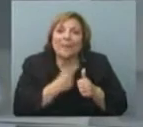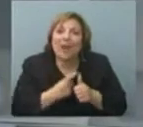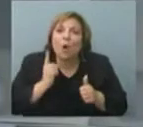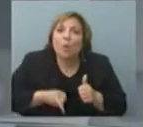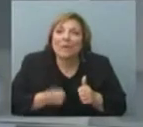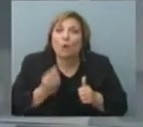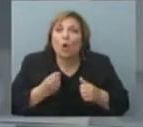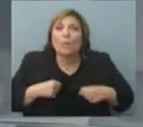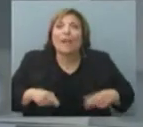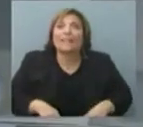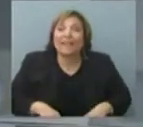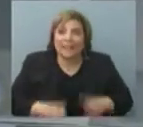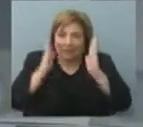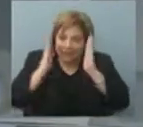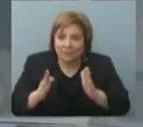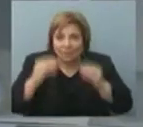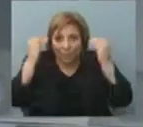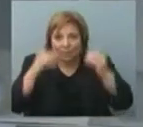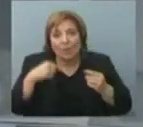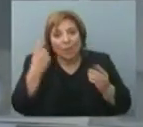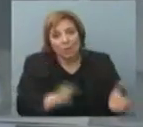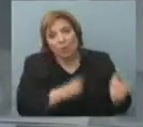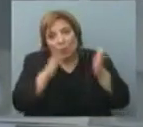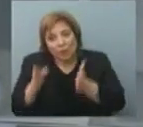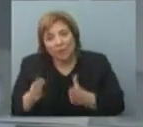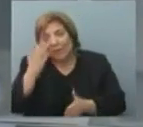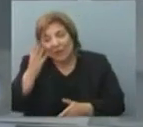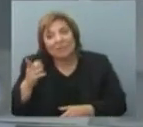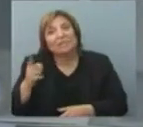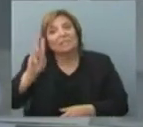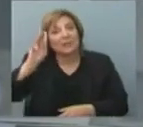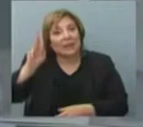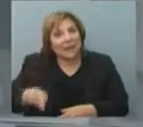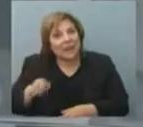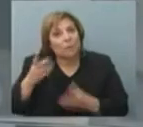como intendente por otro lado creo que hay un mérito importante del frente primero